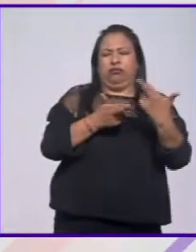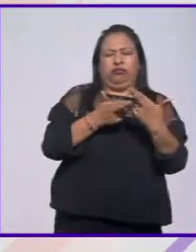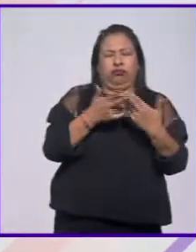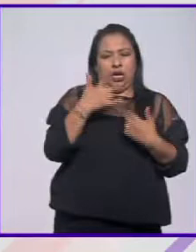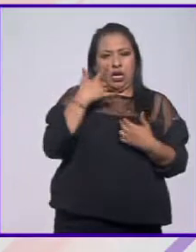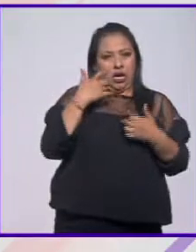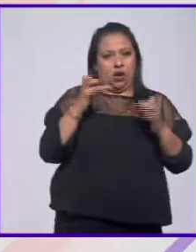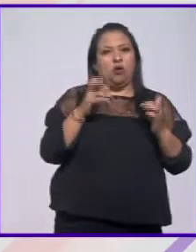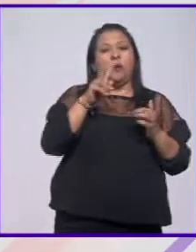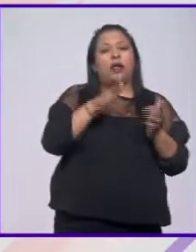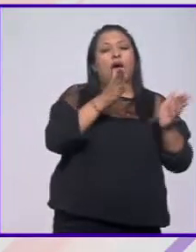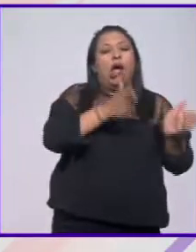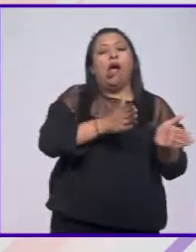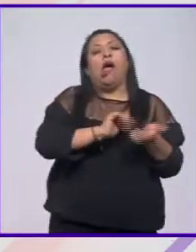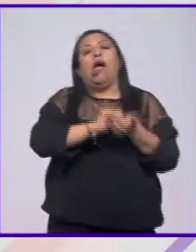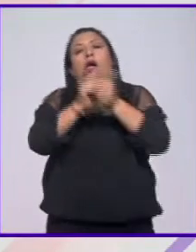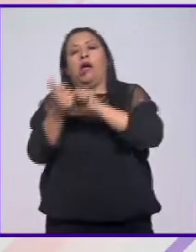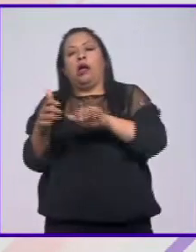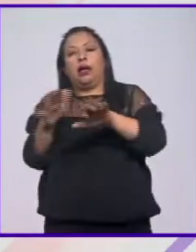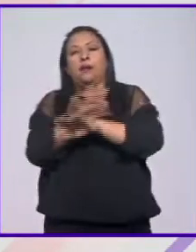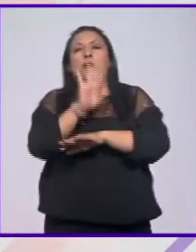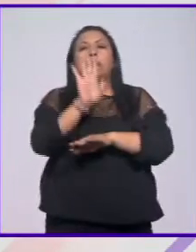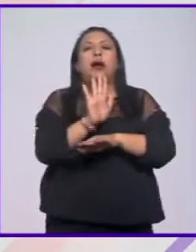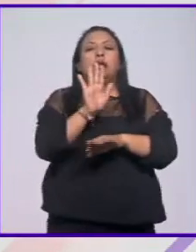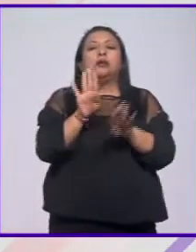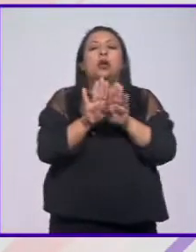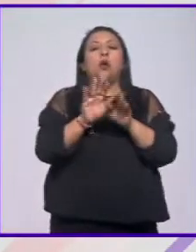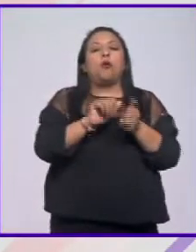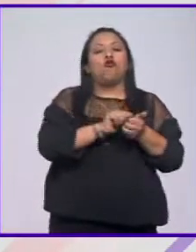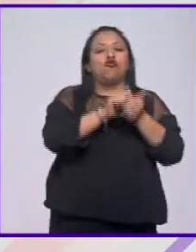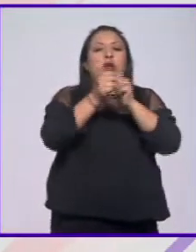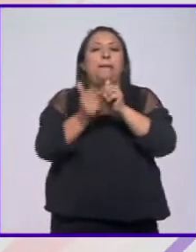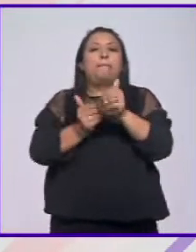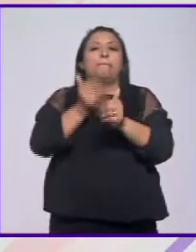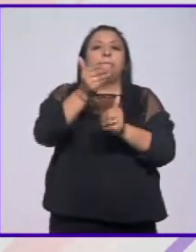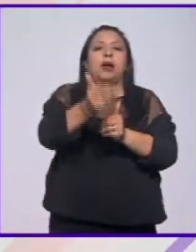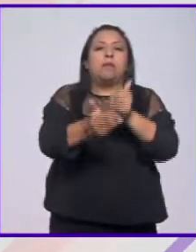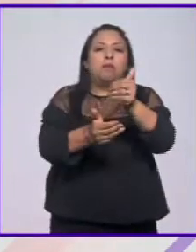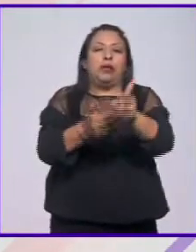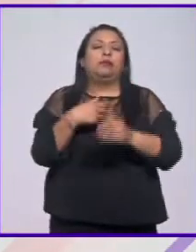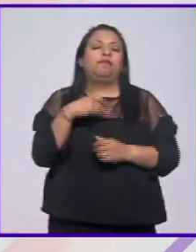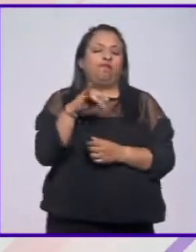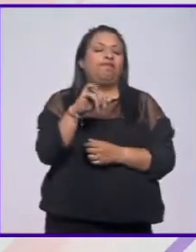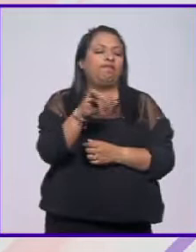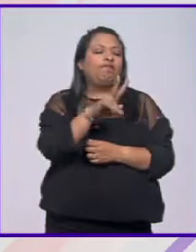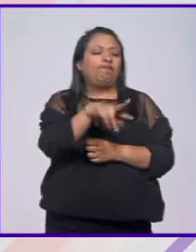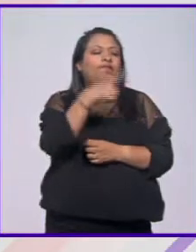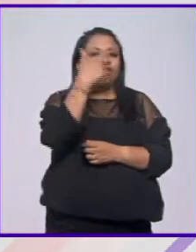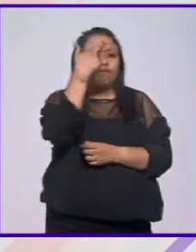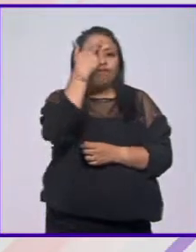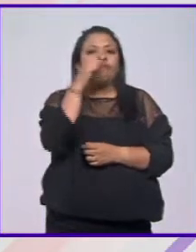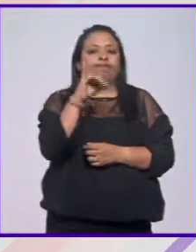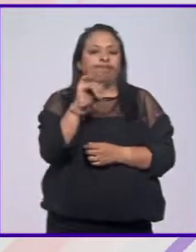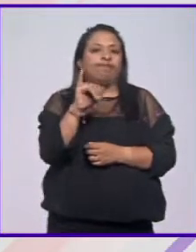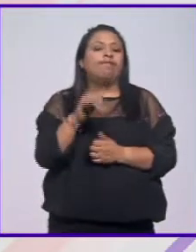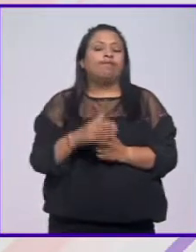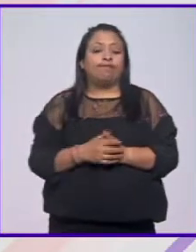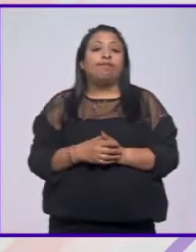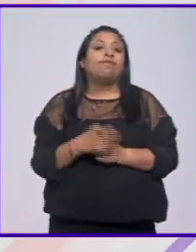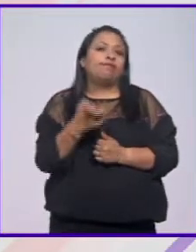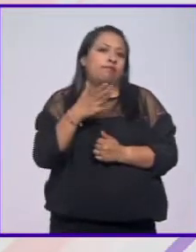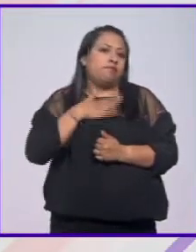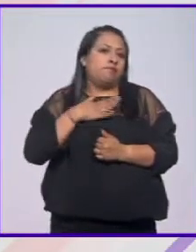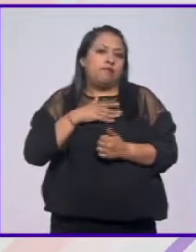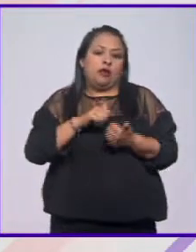Tal. Entonces, pareciera que es un paso evolutivo, digamos. Sí, definitivamente. Sí es parte de